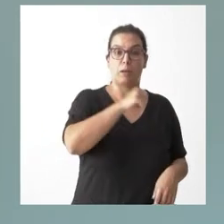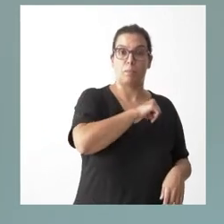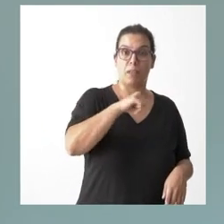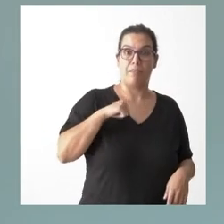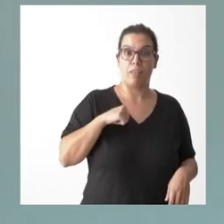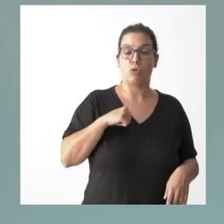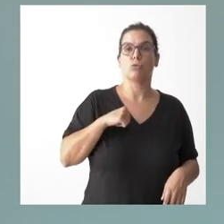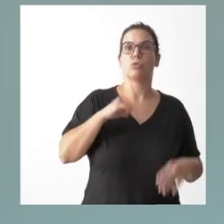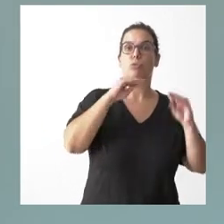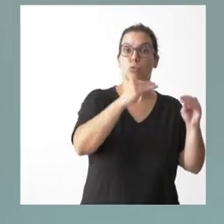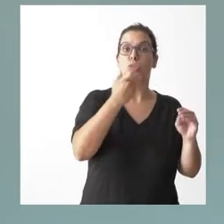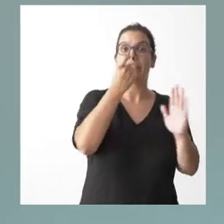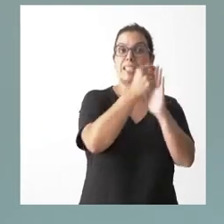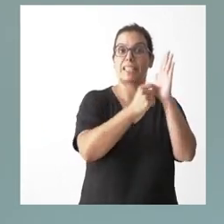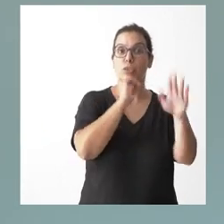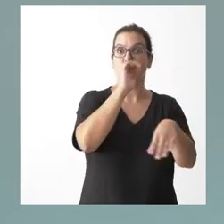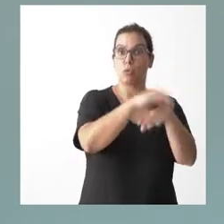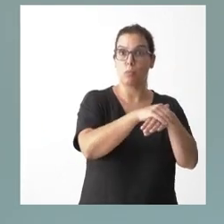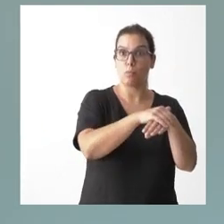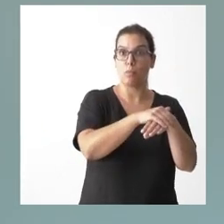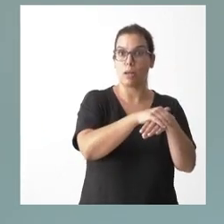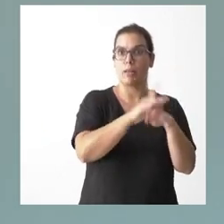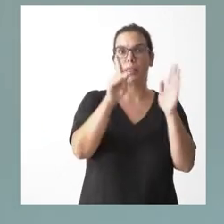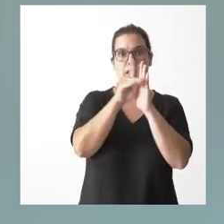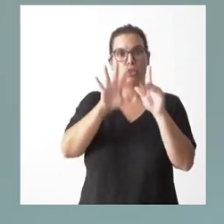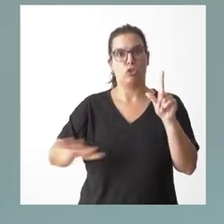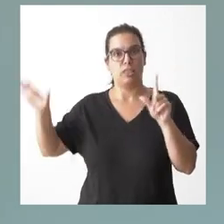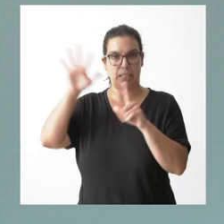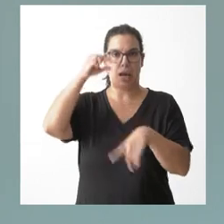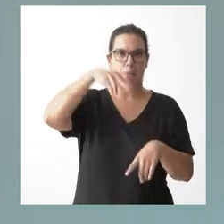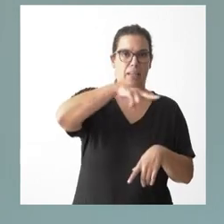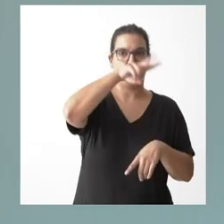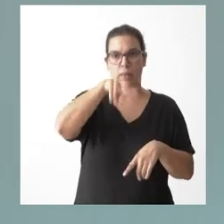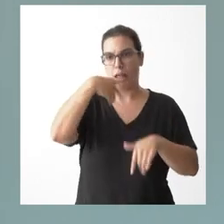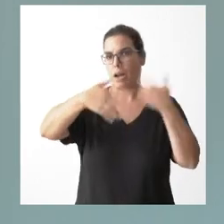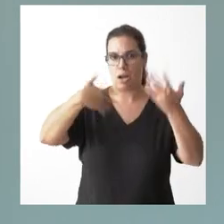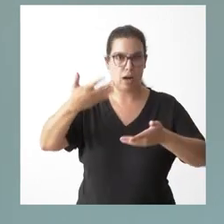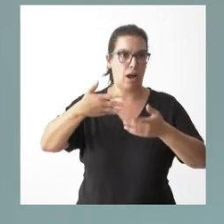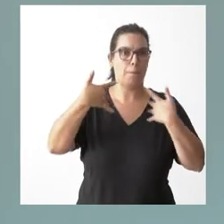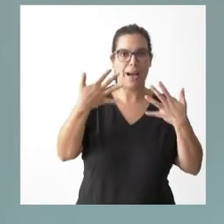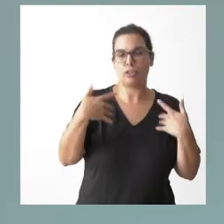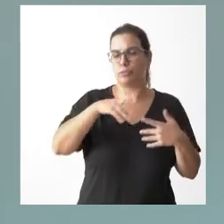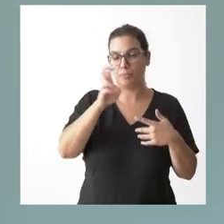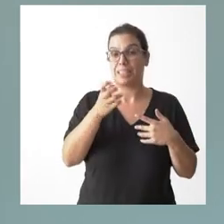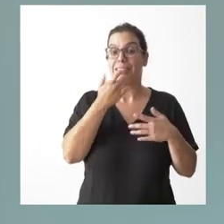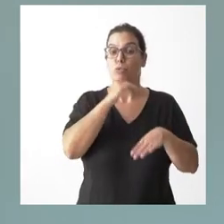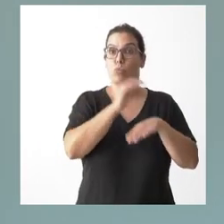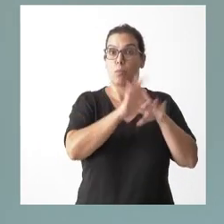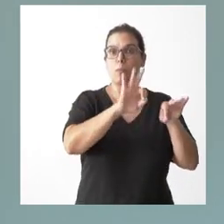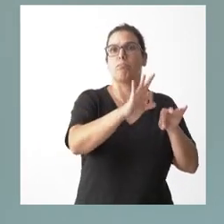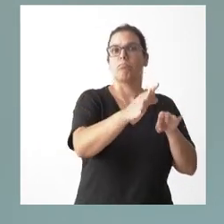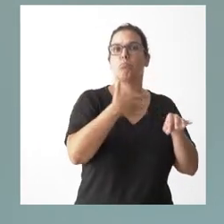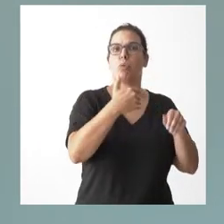de, si cumplían unos requisitos mínimos, que hay un decreto estatal con unos metros y con un patio, si querían participar o no querían